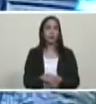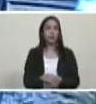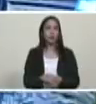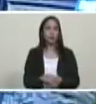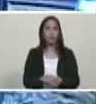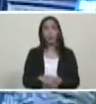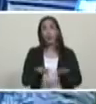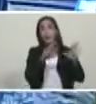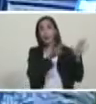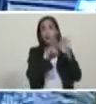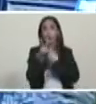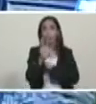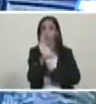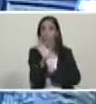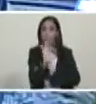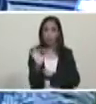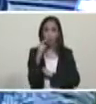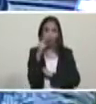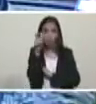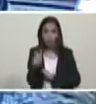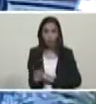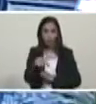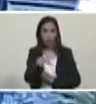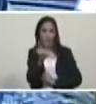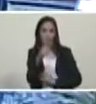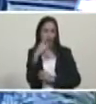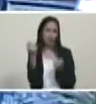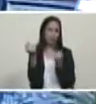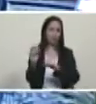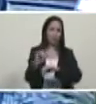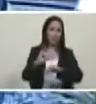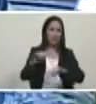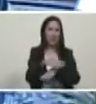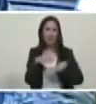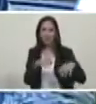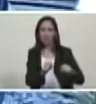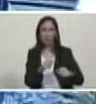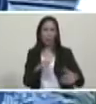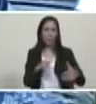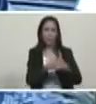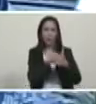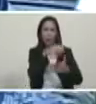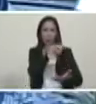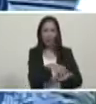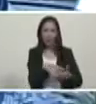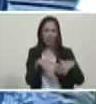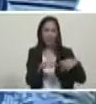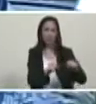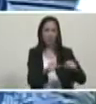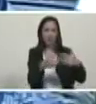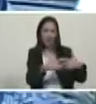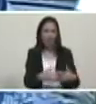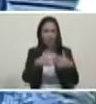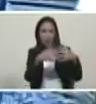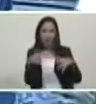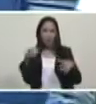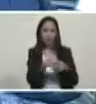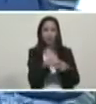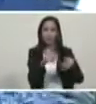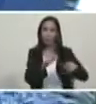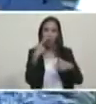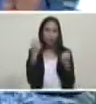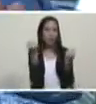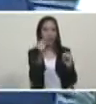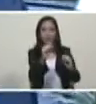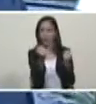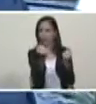92% de los venezolanos rechazan la amenaza de invasión militar de los Estados Unidos de Norteamérica. Puede decir